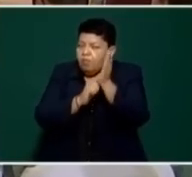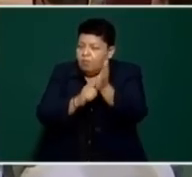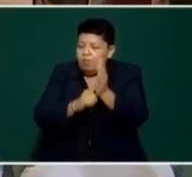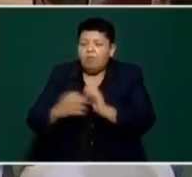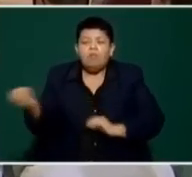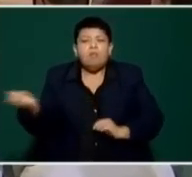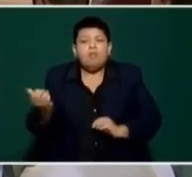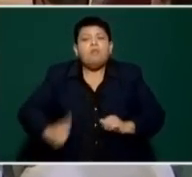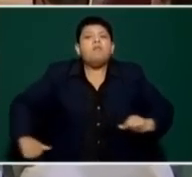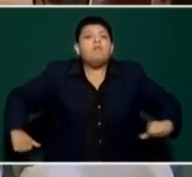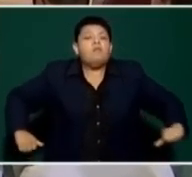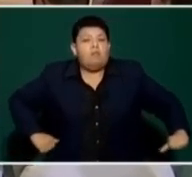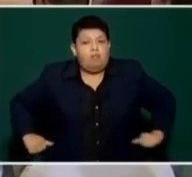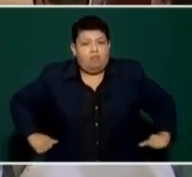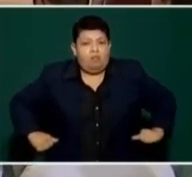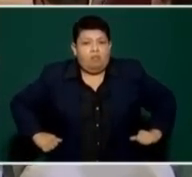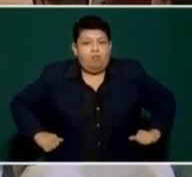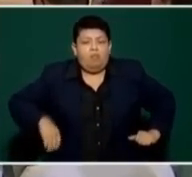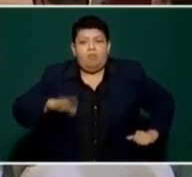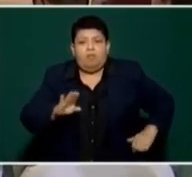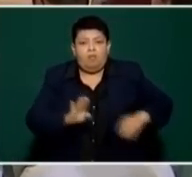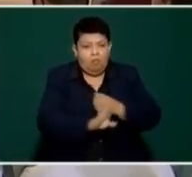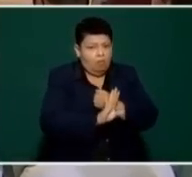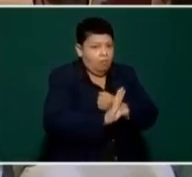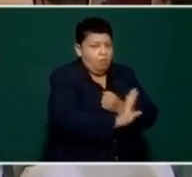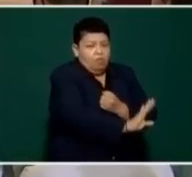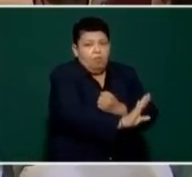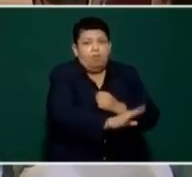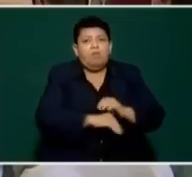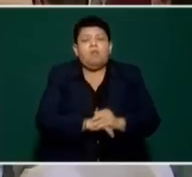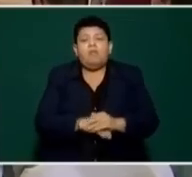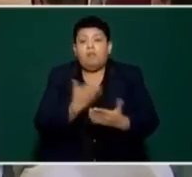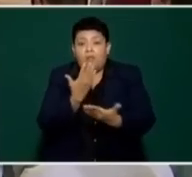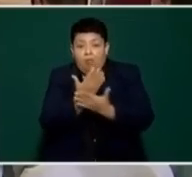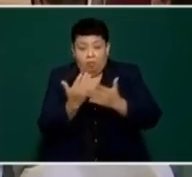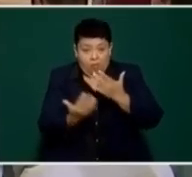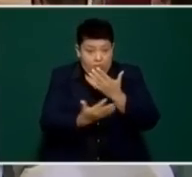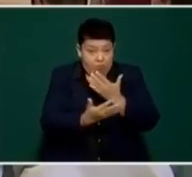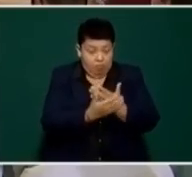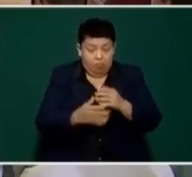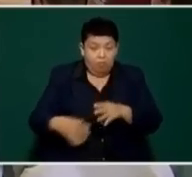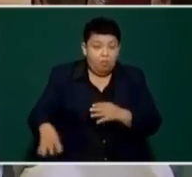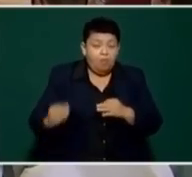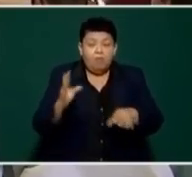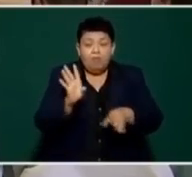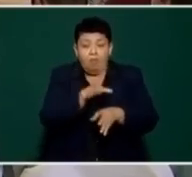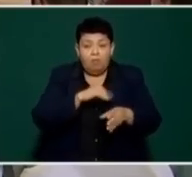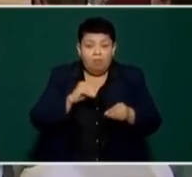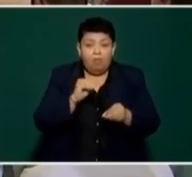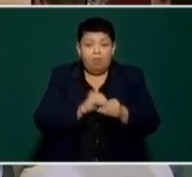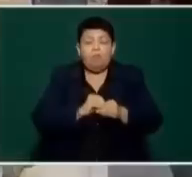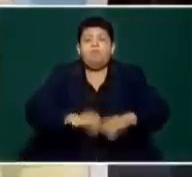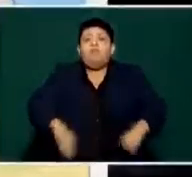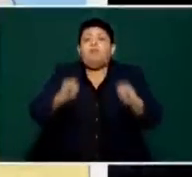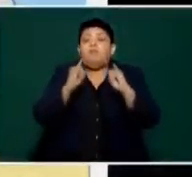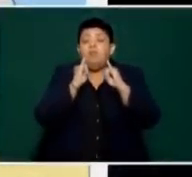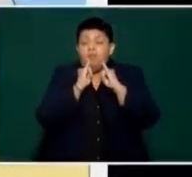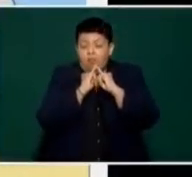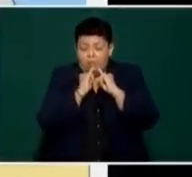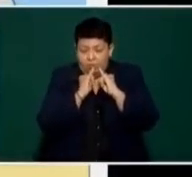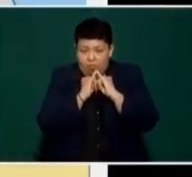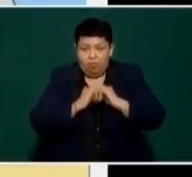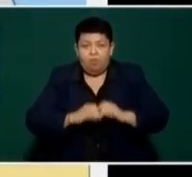actividad. Si lo dejáramos en manos totalmente del Instituto Nacional de Migración,